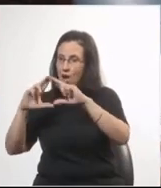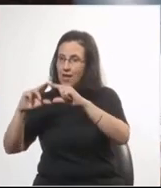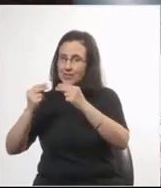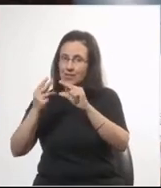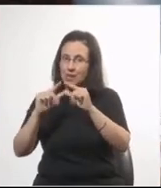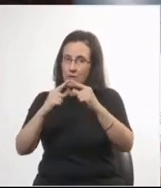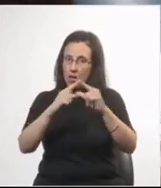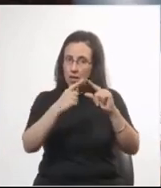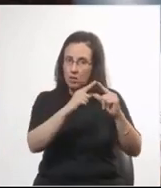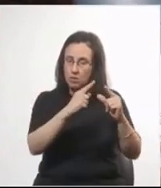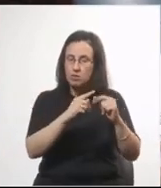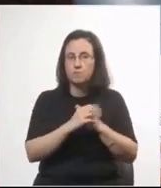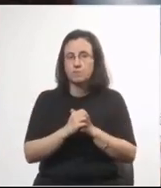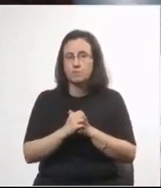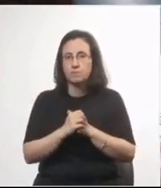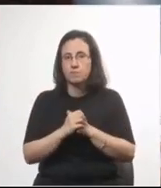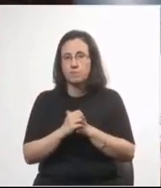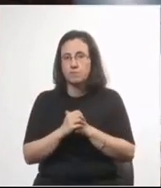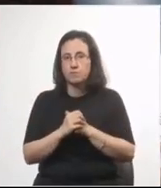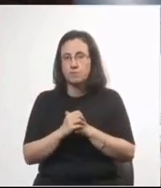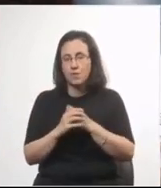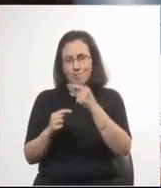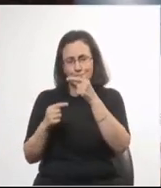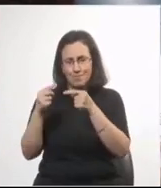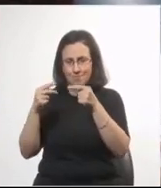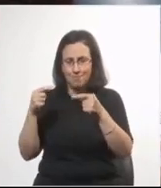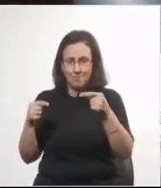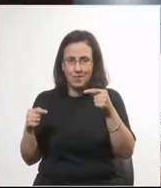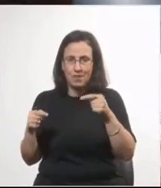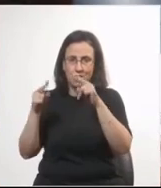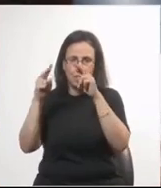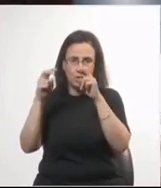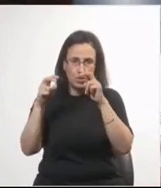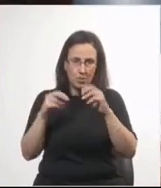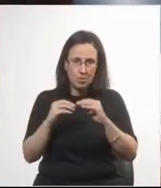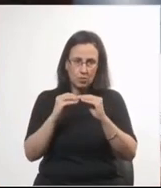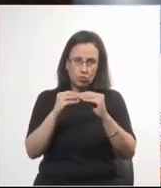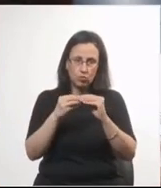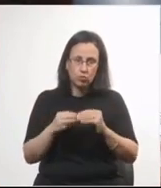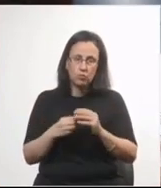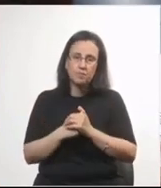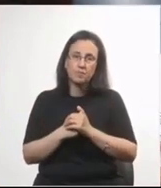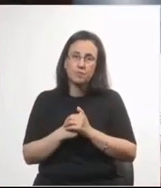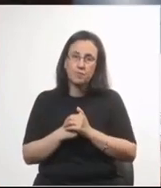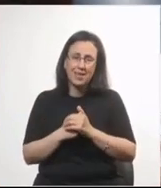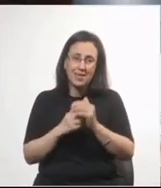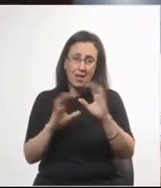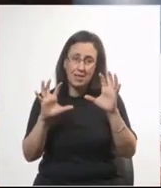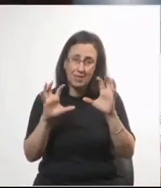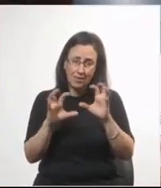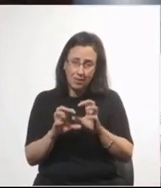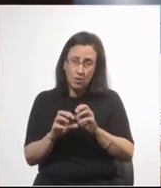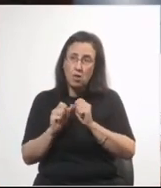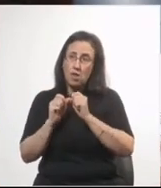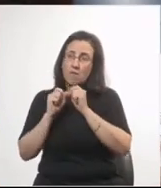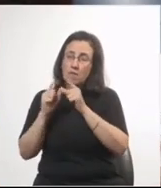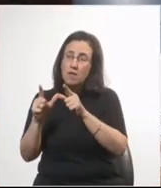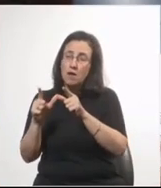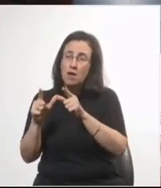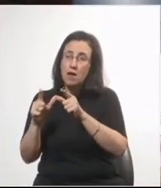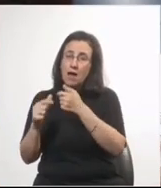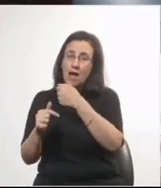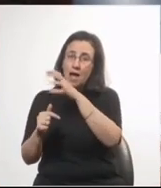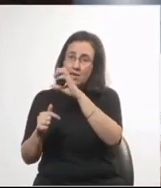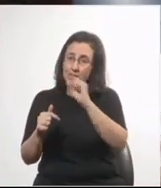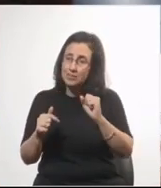asentamientos y tantos otros asuntos. Y está claro que el deterioro de las prestaciones que brinda el Estado nos afecta